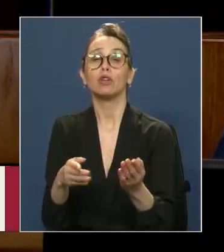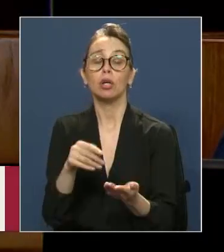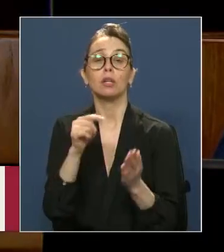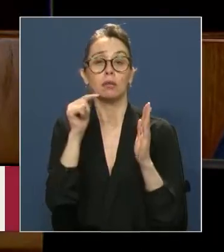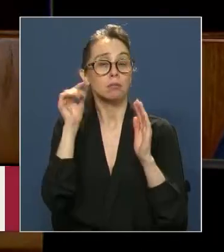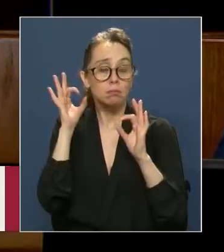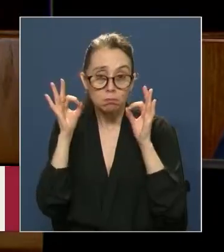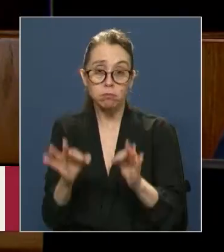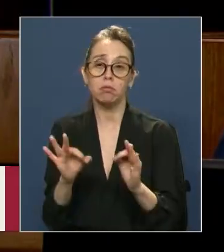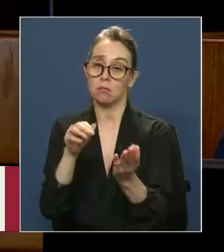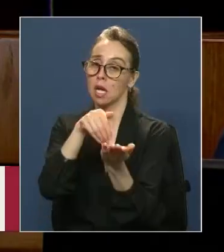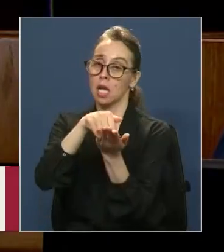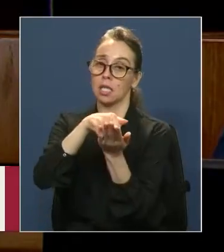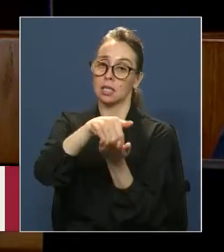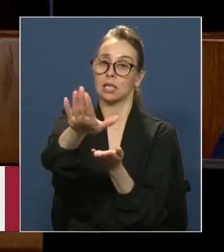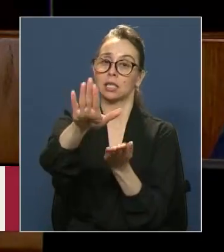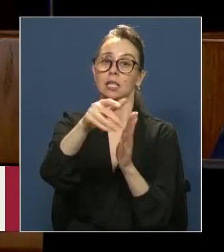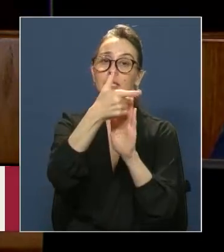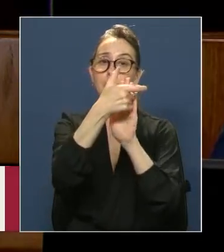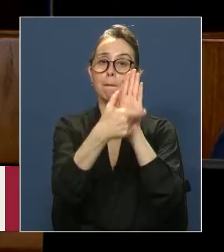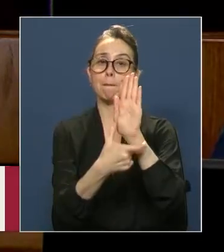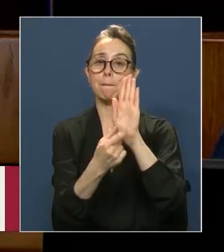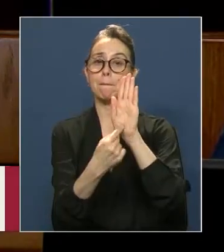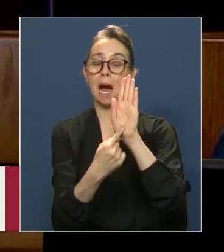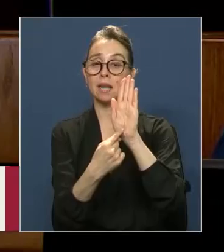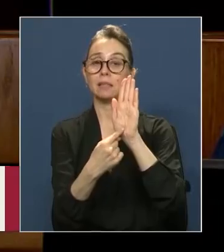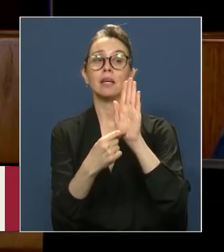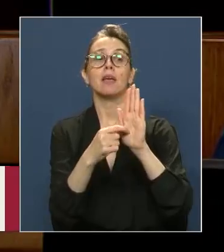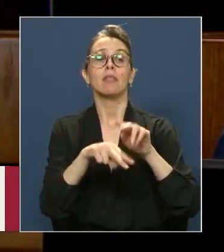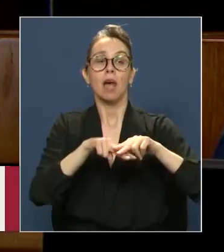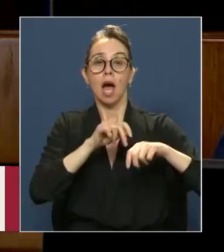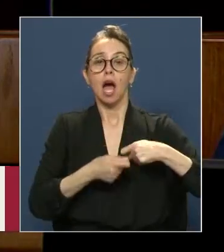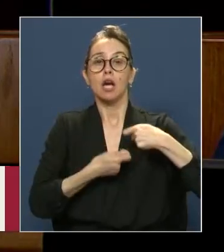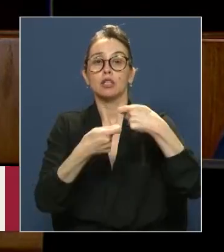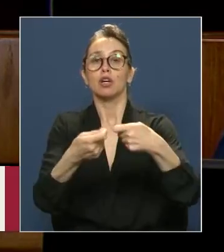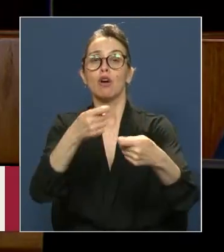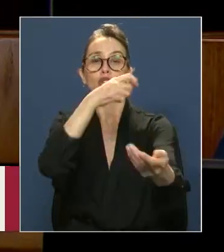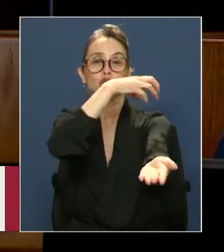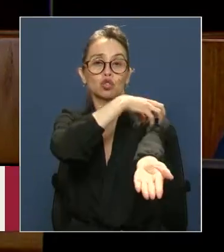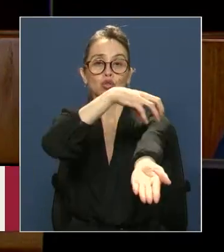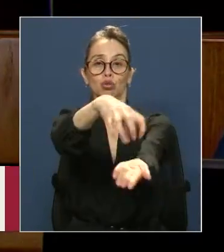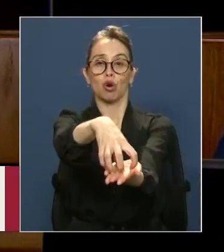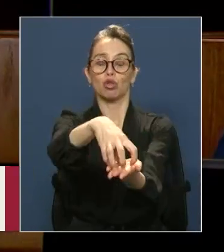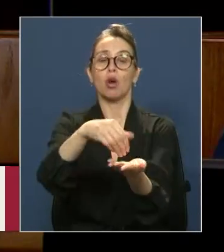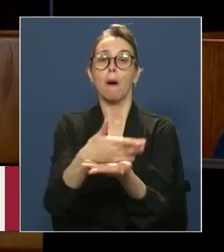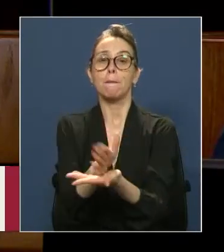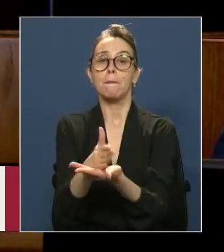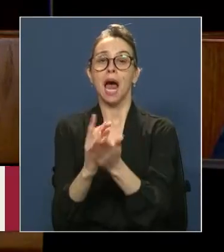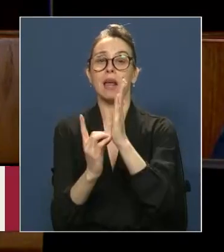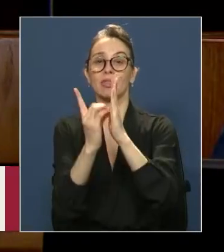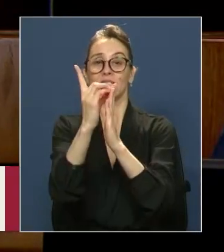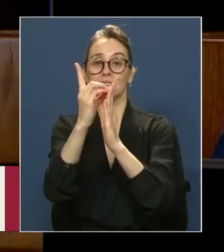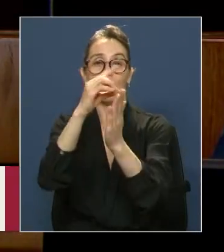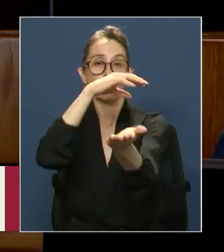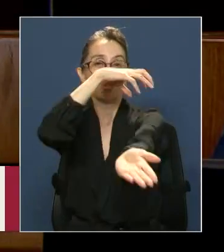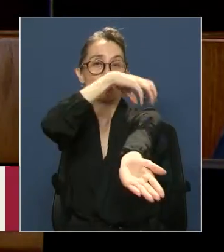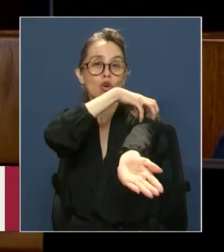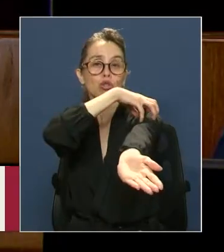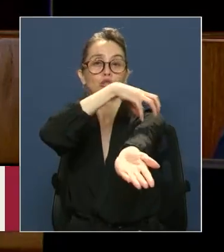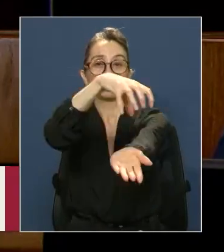rechazar categóricamente la partida que contiene la provisión de zonas extremas, mejor conocida como el Plan de Desarrollo de Zonas